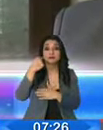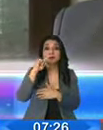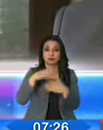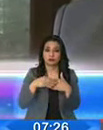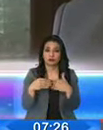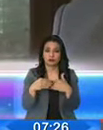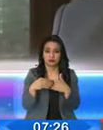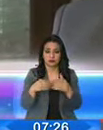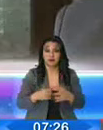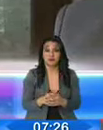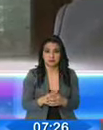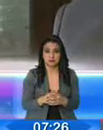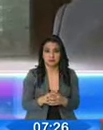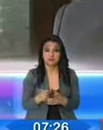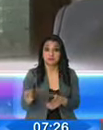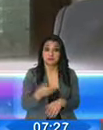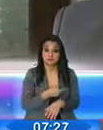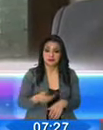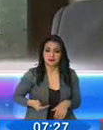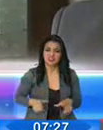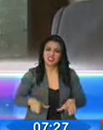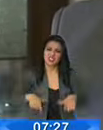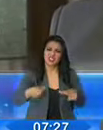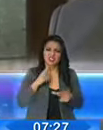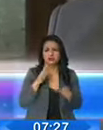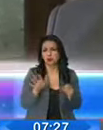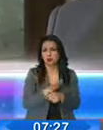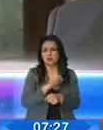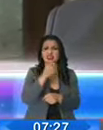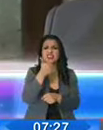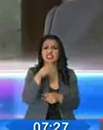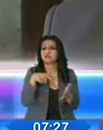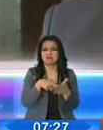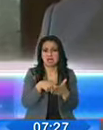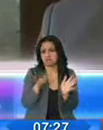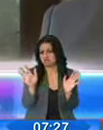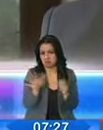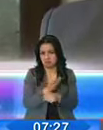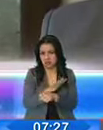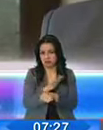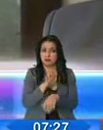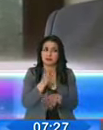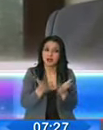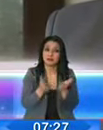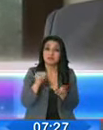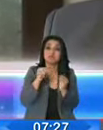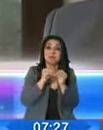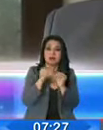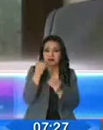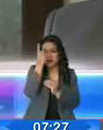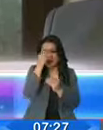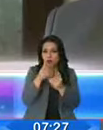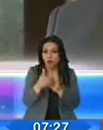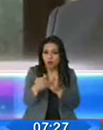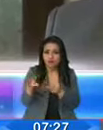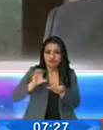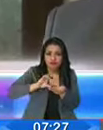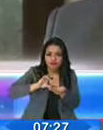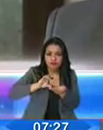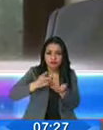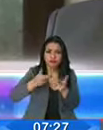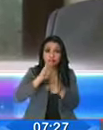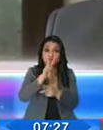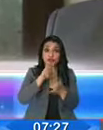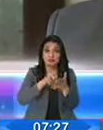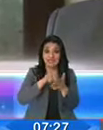9.300 millones de dólares. El señor presidente le redondeó en 10.000 millones, pero posiblemente porque van a adquirir un poco más de deuda en estos días, a más de los